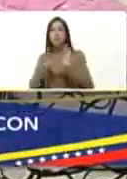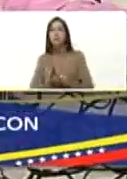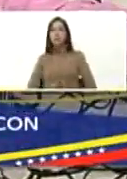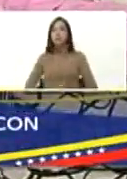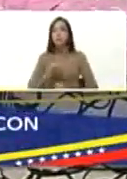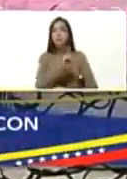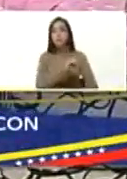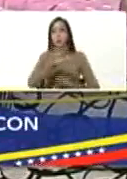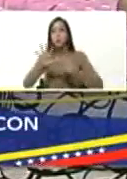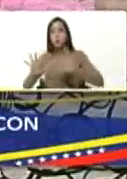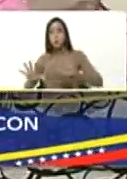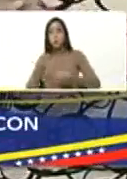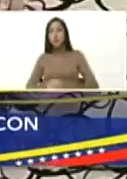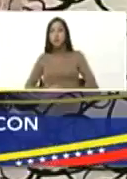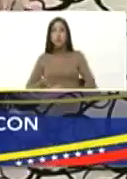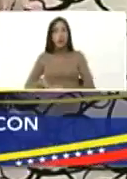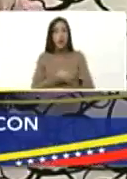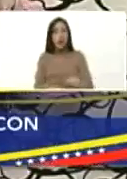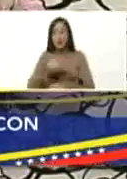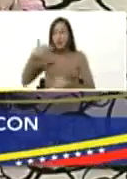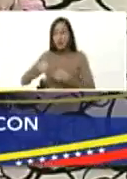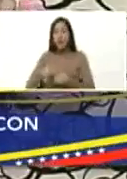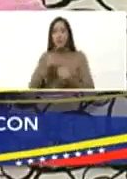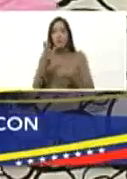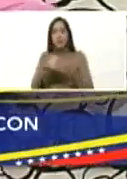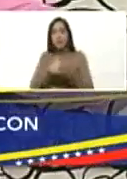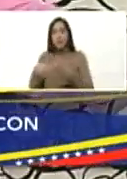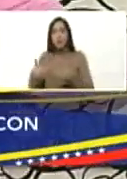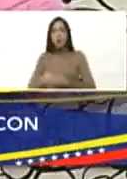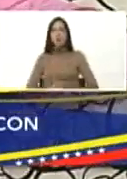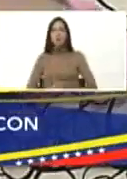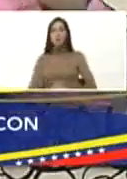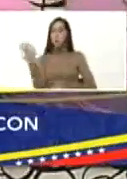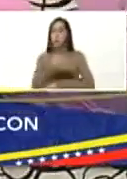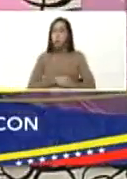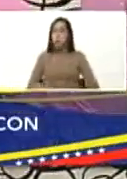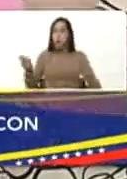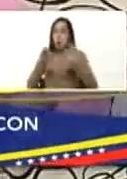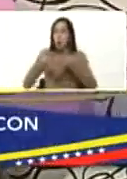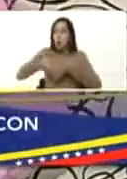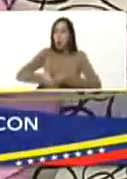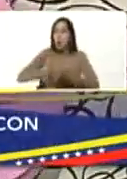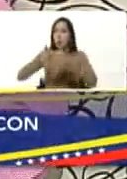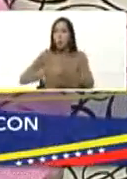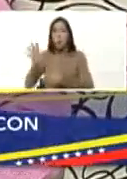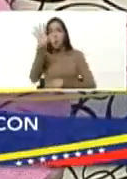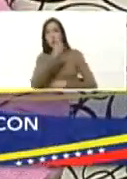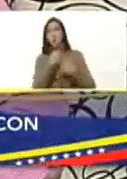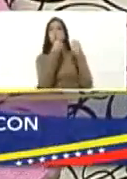110, producíamos 3 millones de barriles sin bloqueo. Podíamos sacar los barcos y venderlos al mundo.